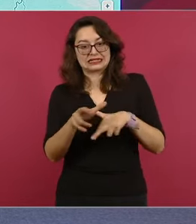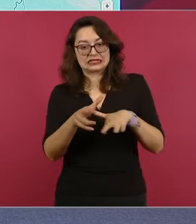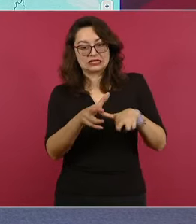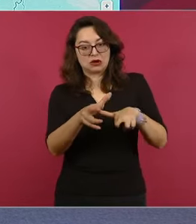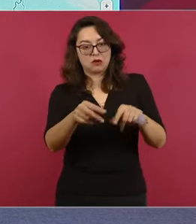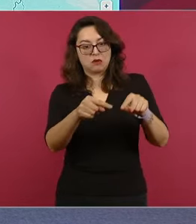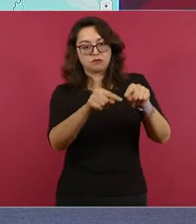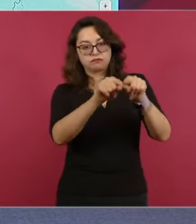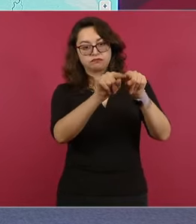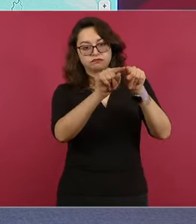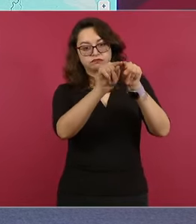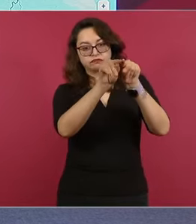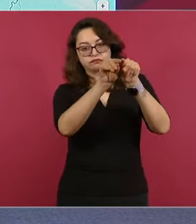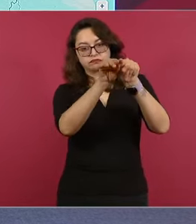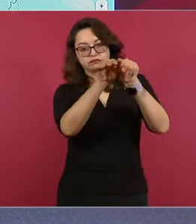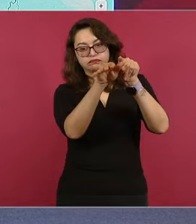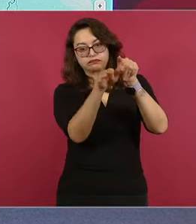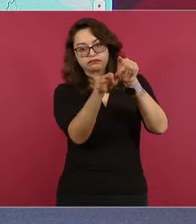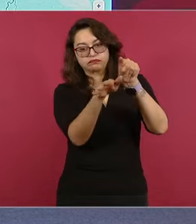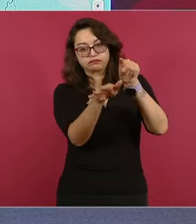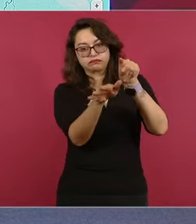Aquí viene